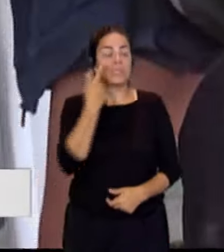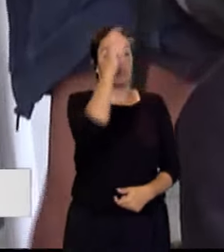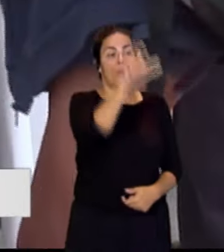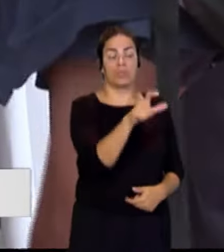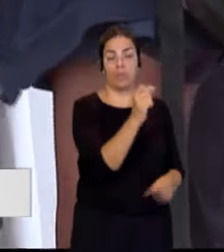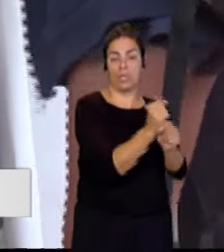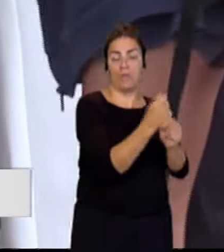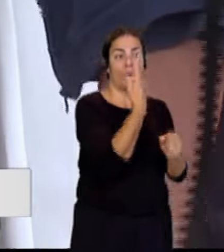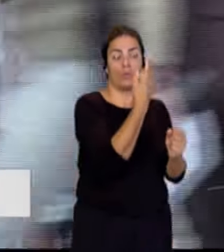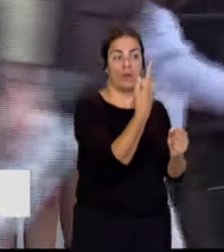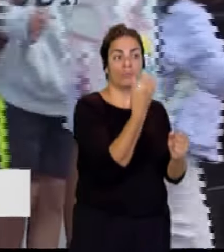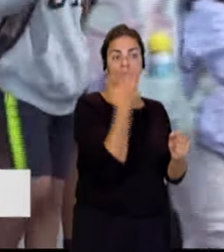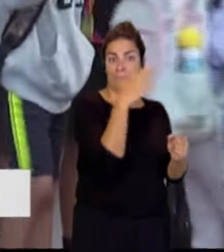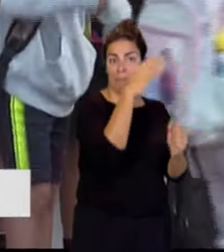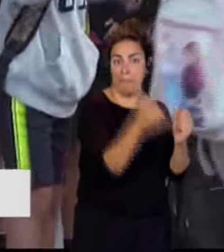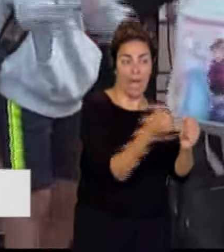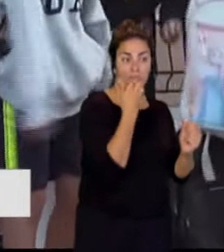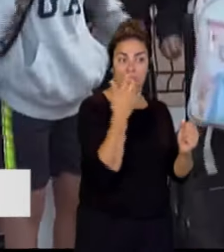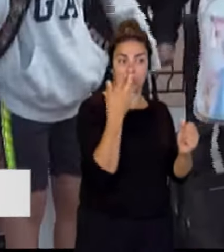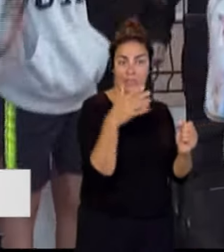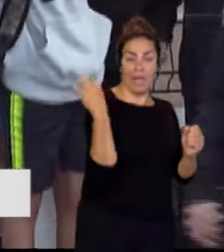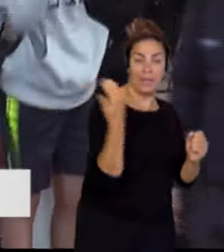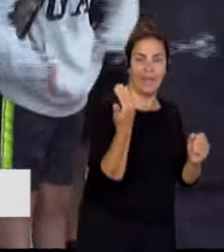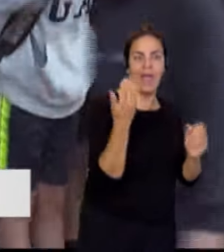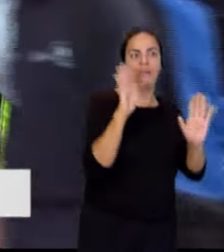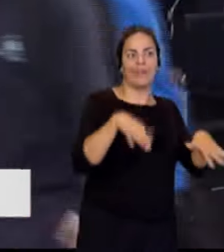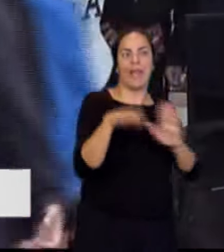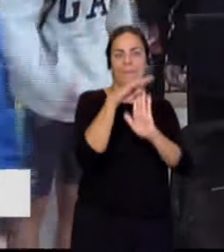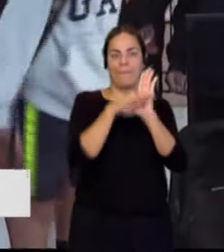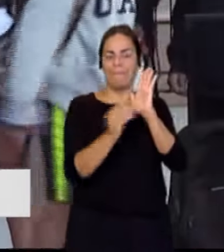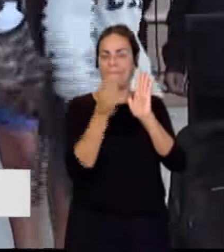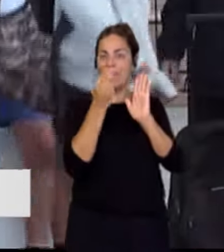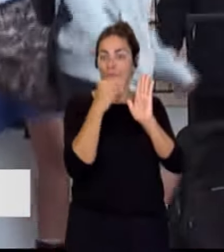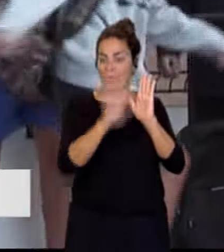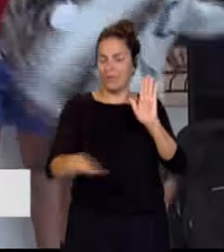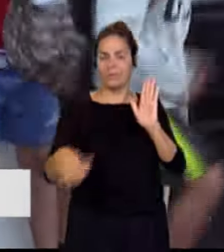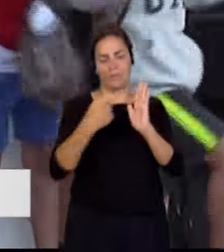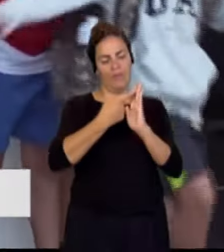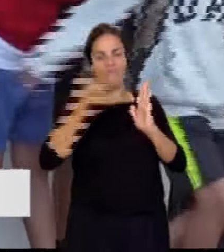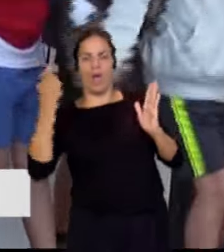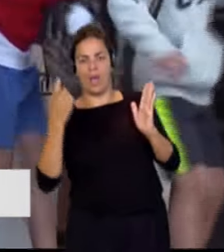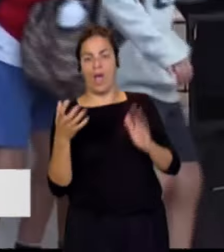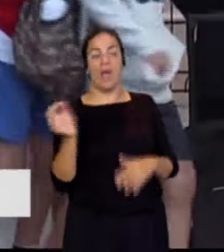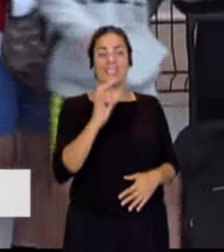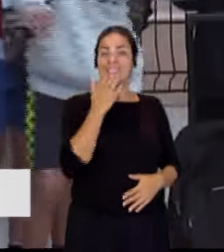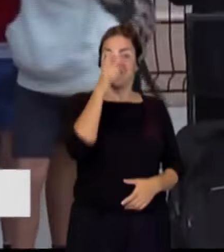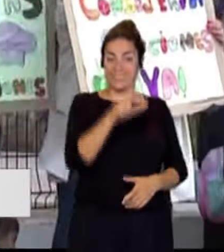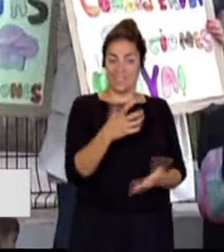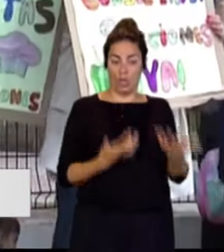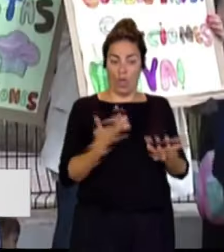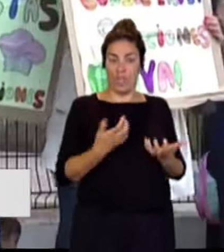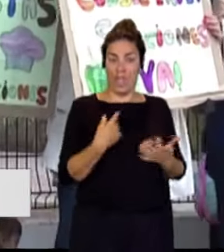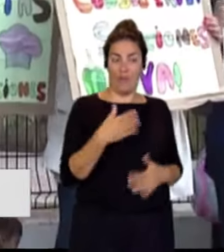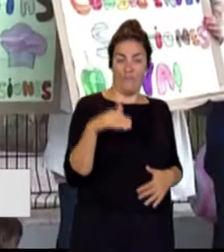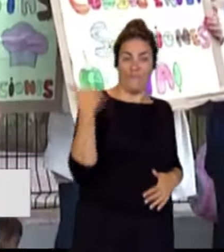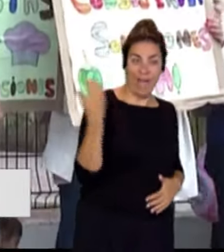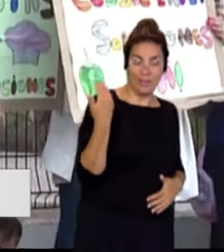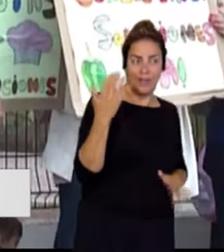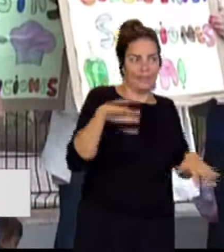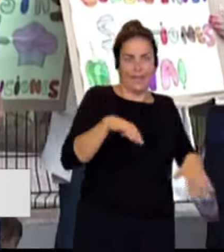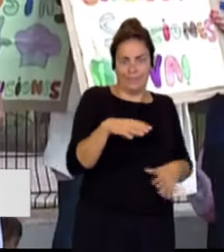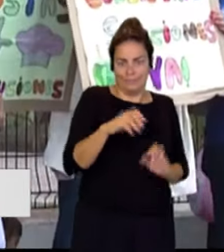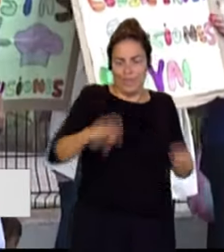se les recorta el menú a los escolares y se agraba si el que falta es el cocinero porque las auxiliares no pueden dicen encender el